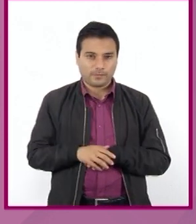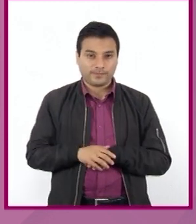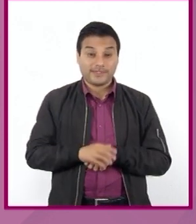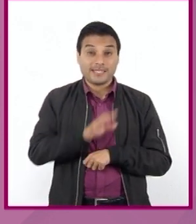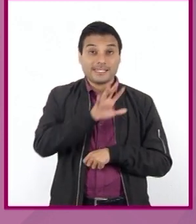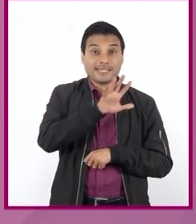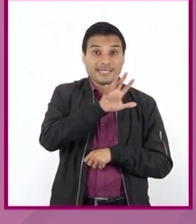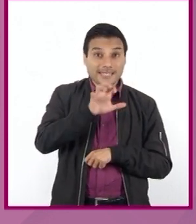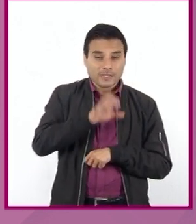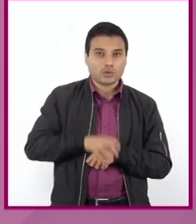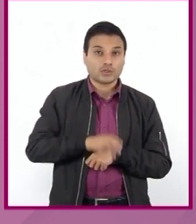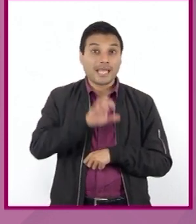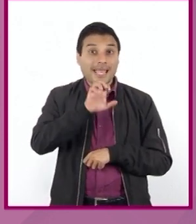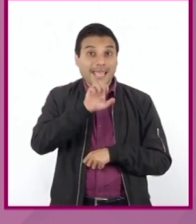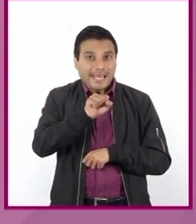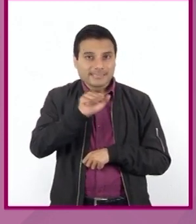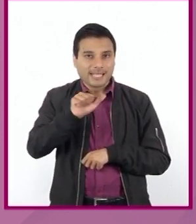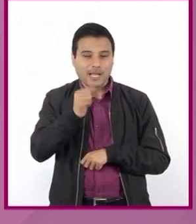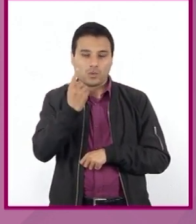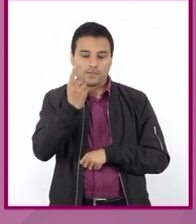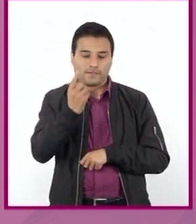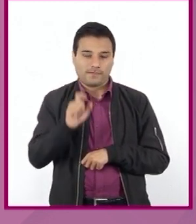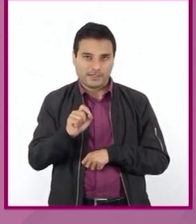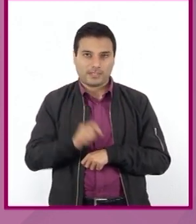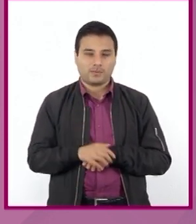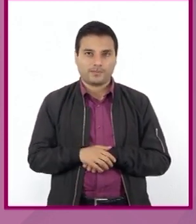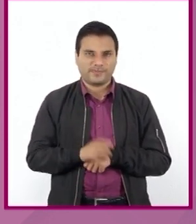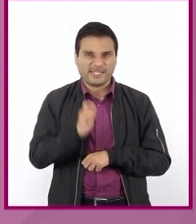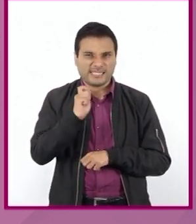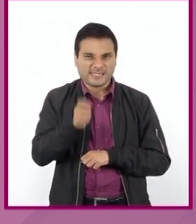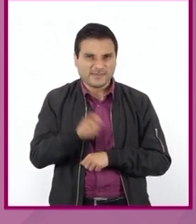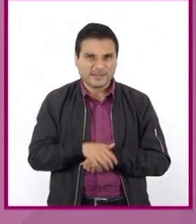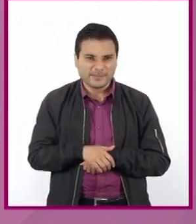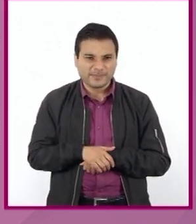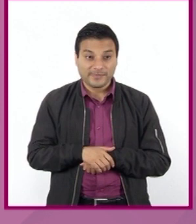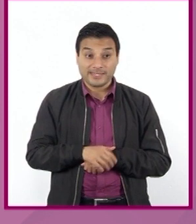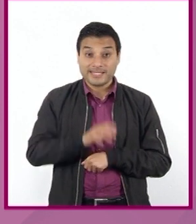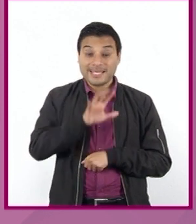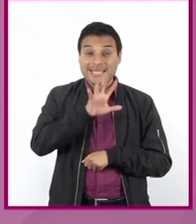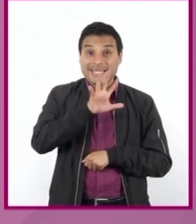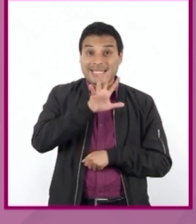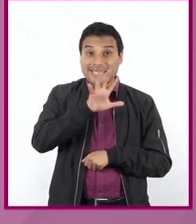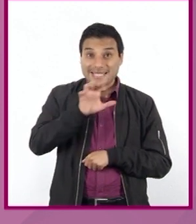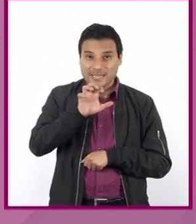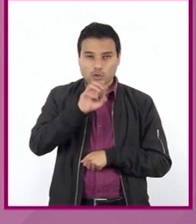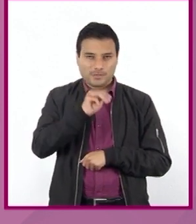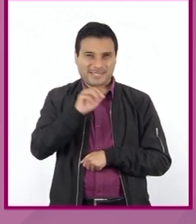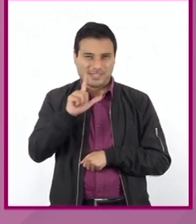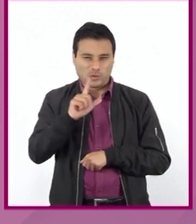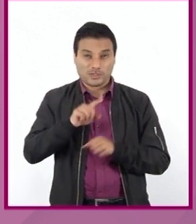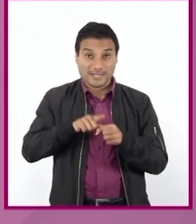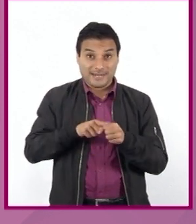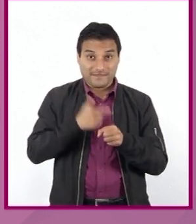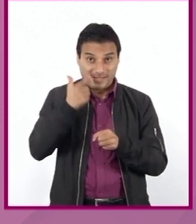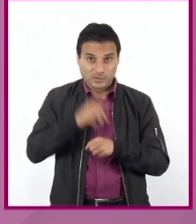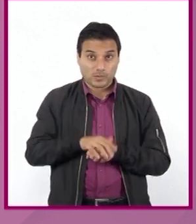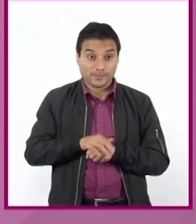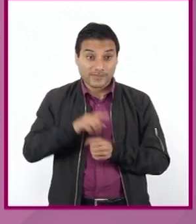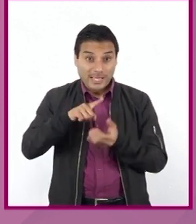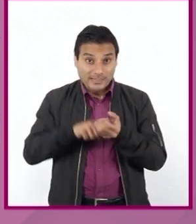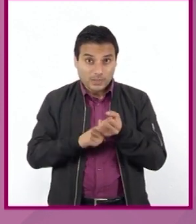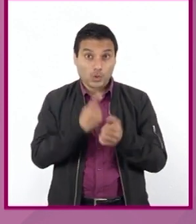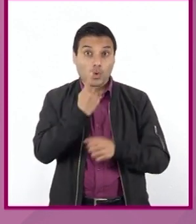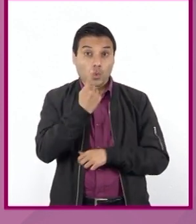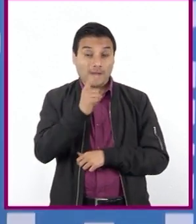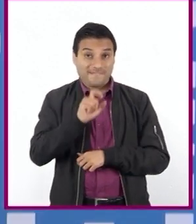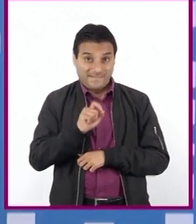un veintavo. Esta razón relaciona que 500 mililitros de refresco contienen un veintavo de kilogramo